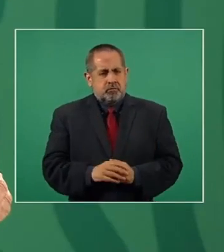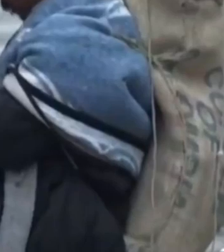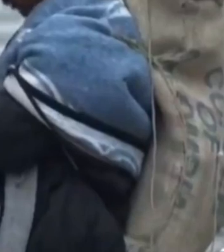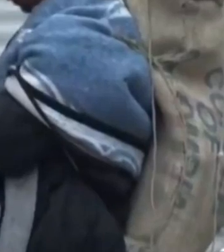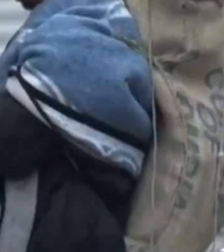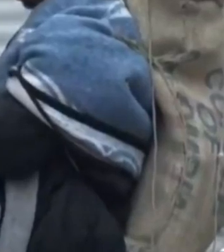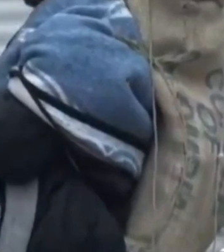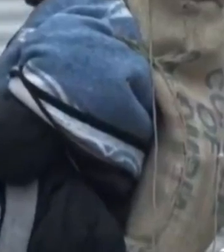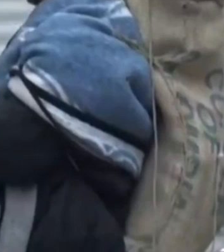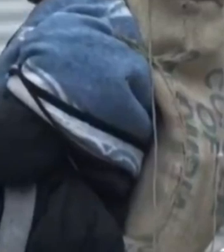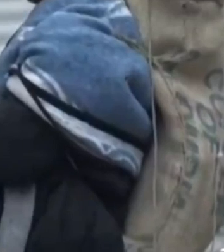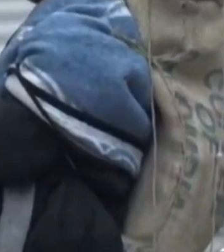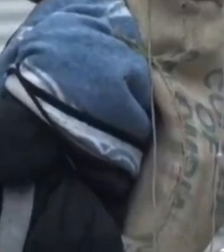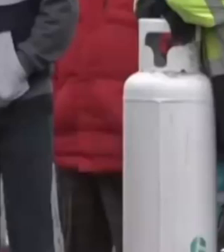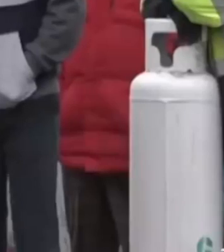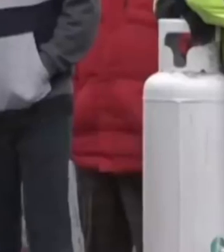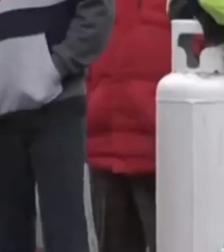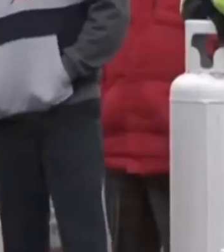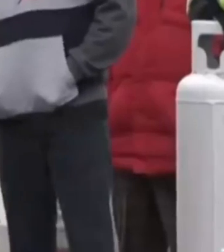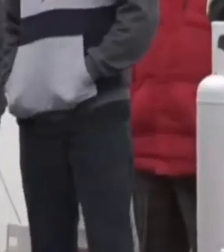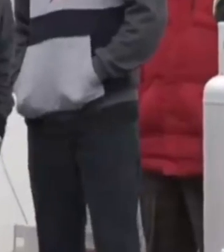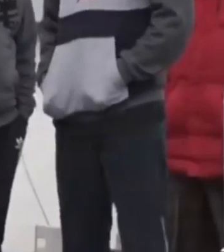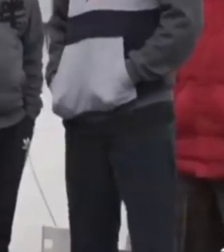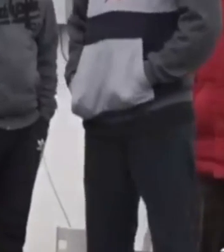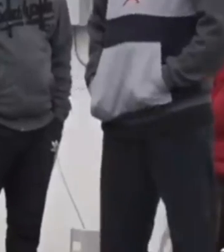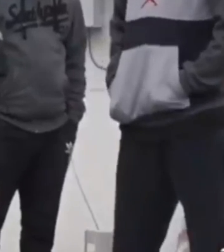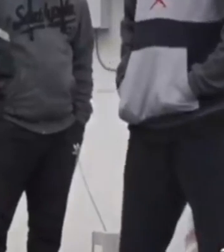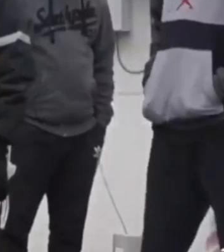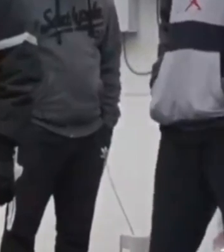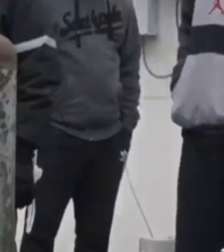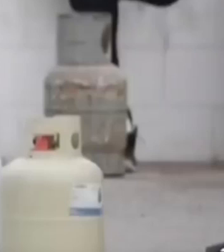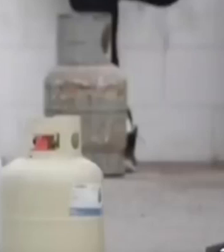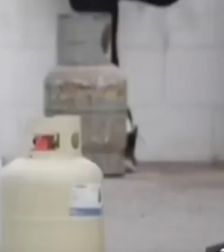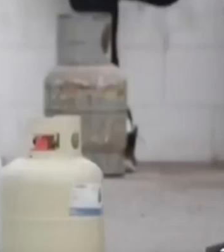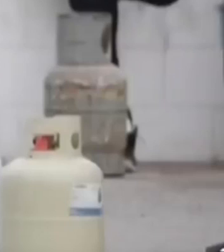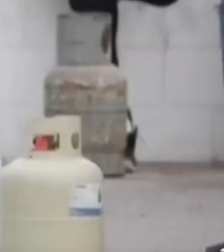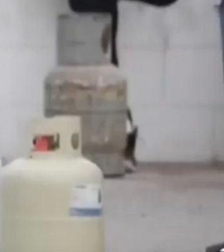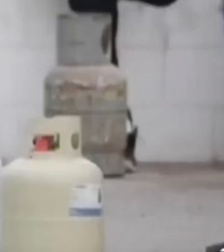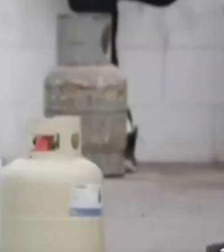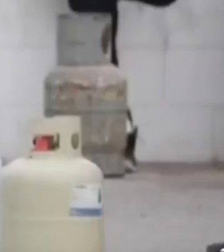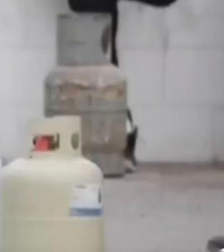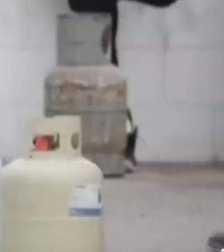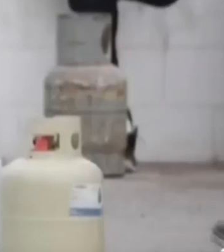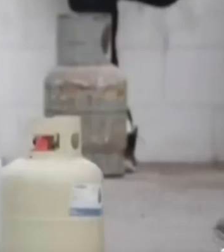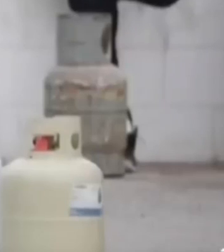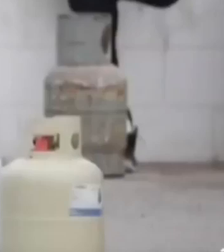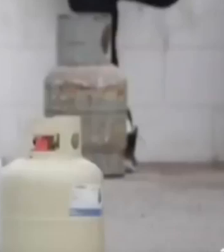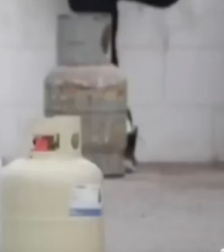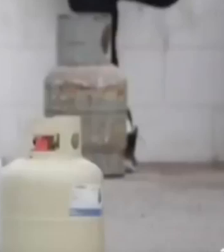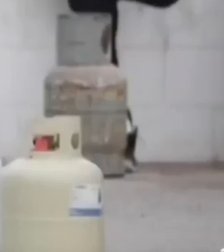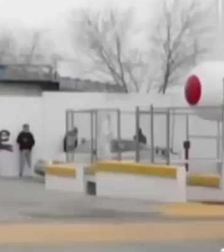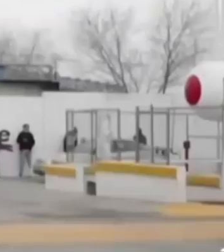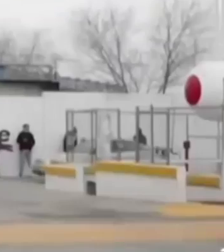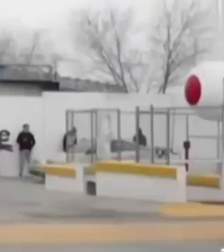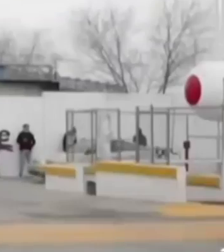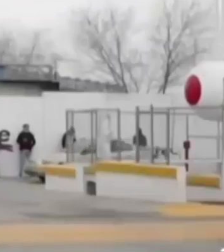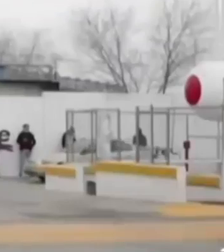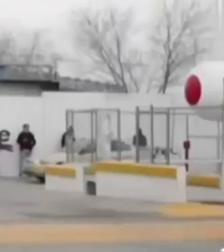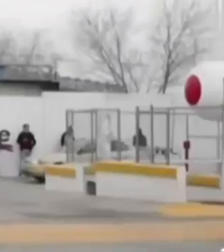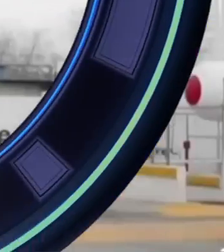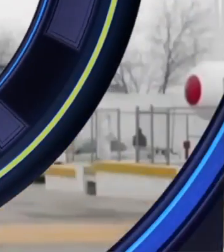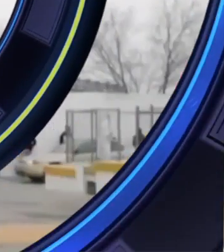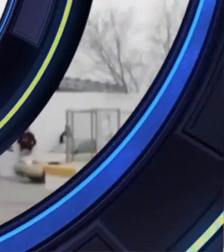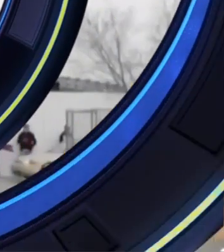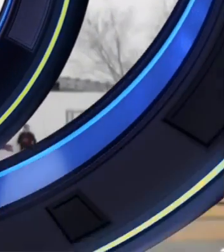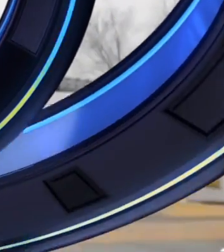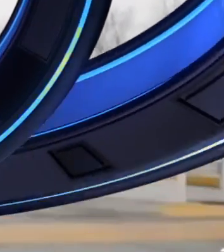Esto pese a que el país caribeño cada vez es más frecuente que los ciudadanos recurran a la leña para sus tareas cotidianas